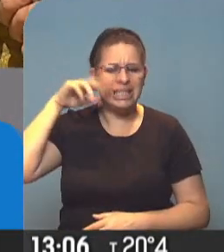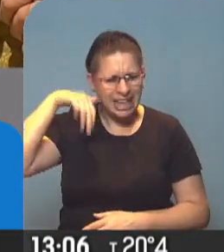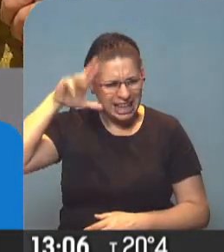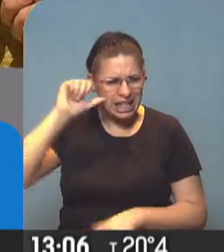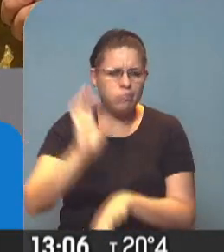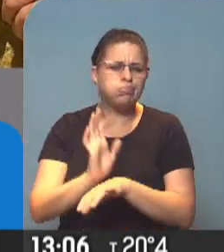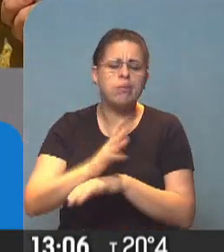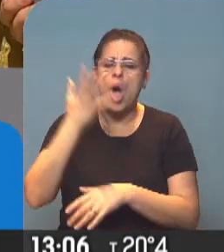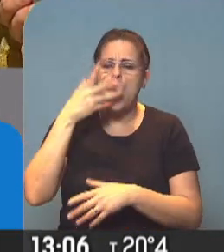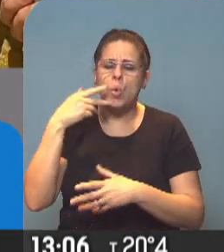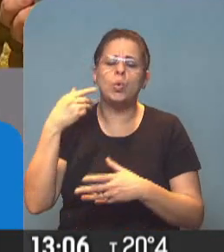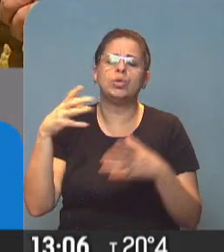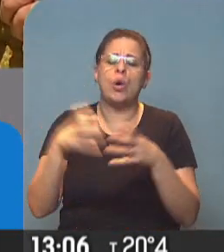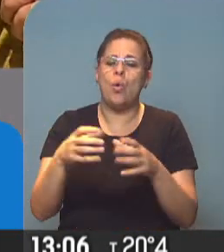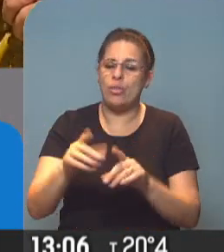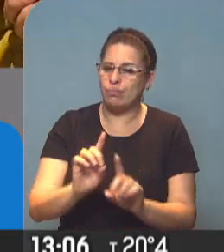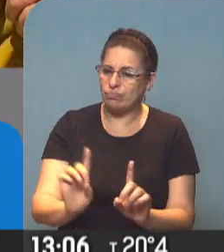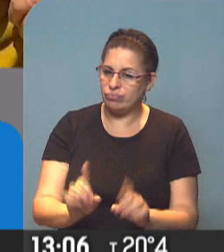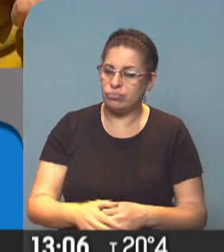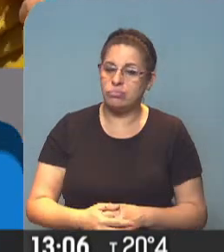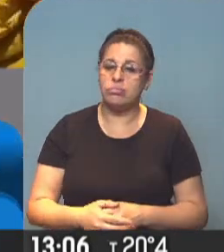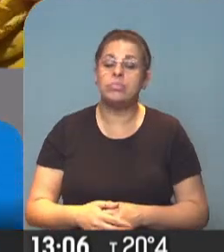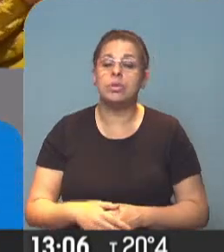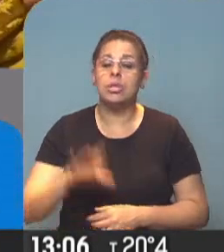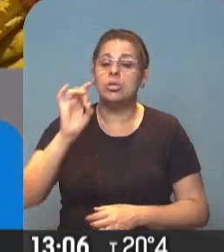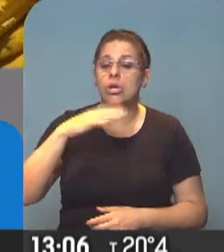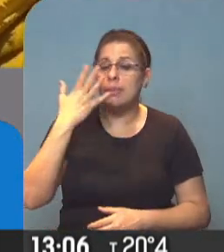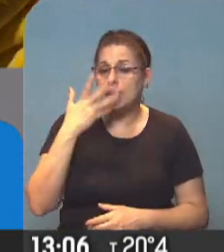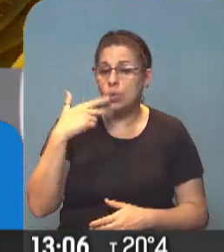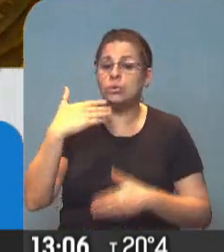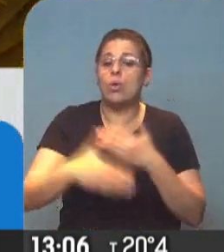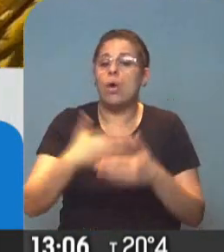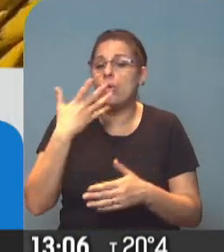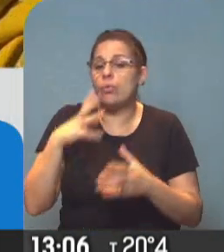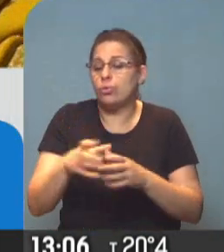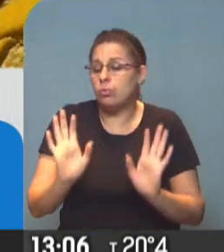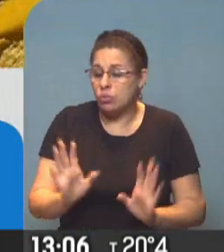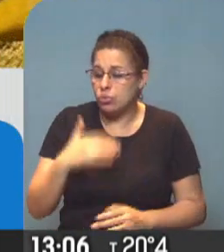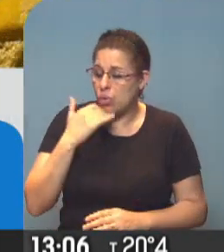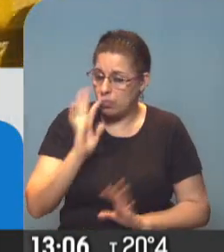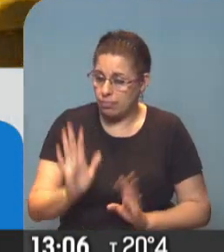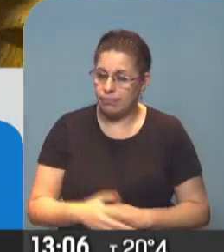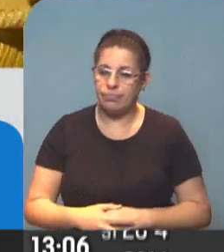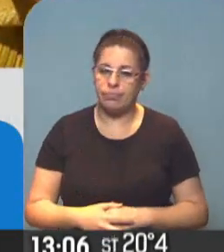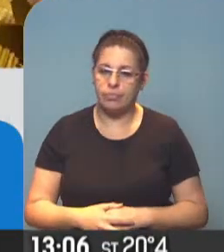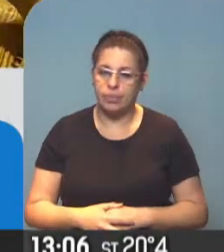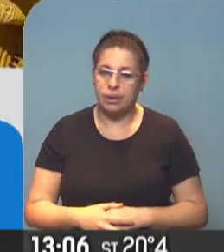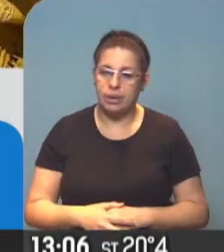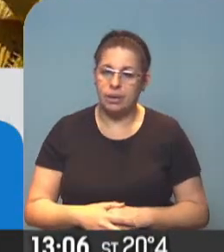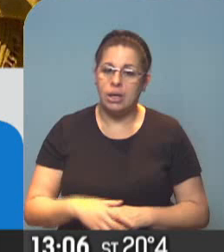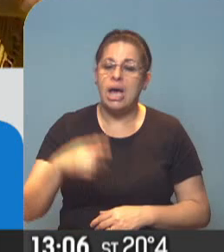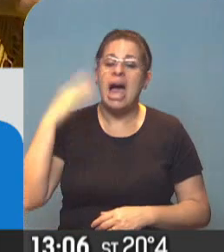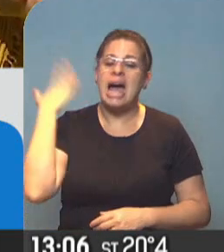creo que hay mujeres que les gusta a los jugadores del fútbol nada más doctora sensación separación de la sala audiencia